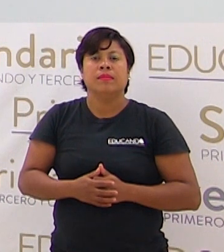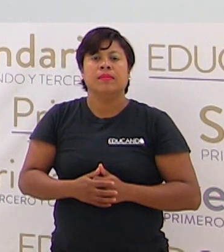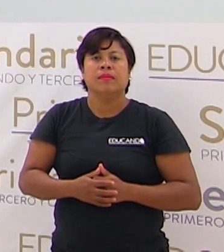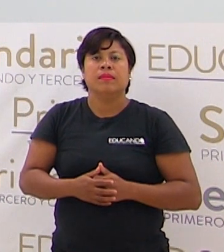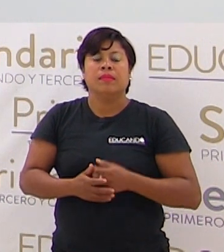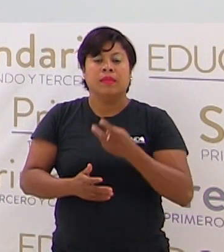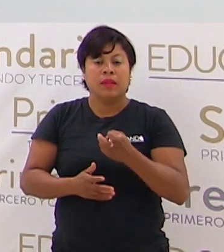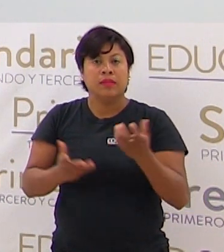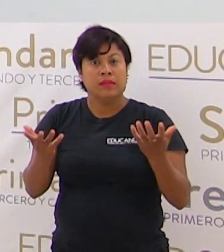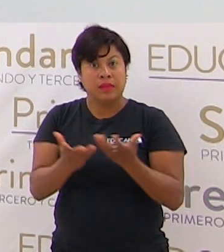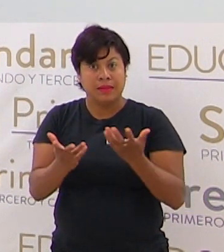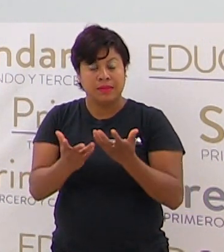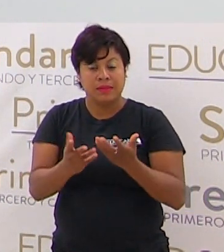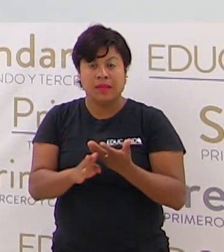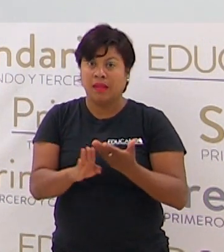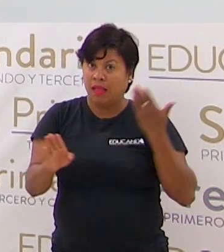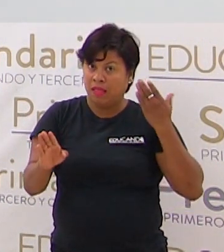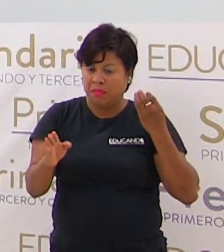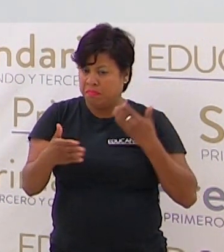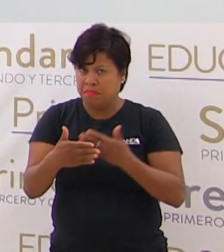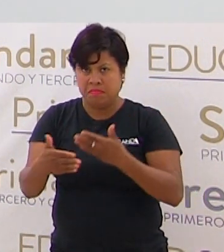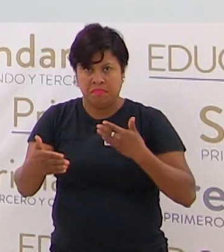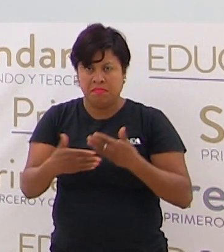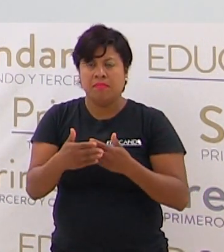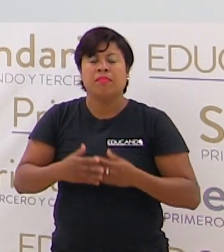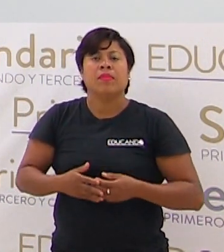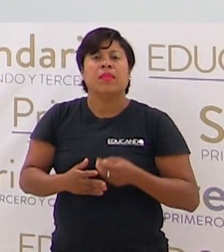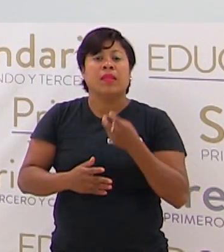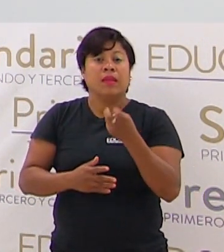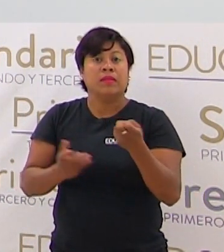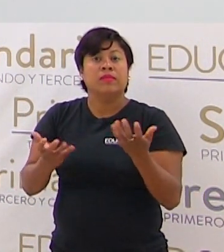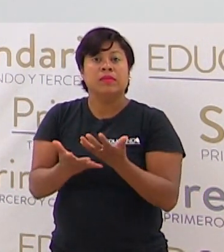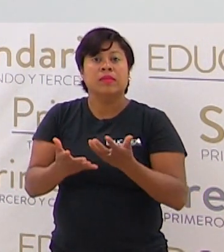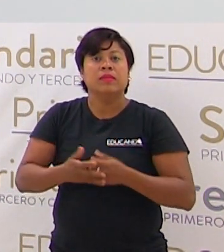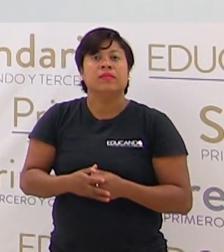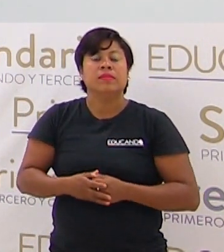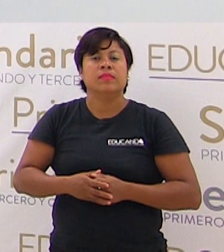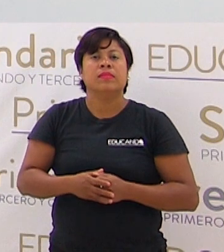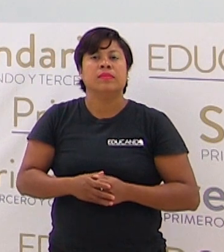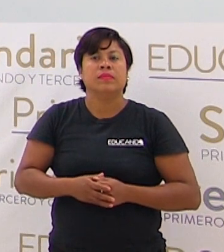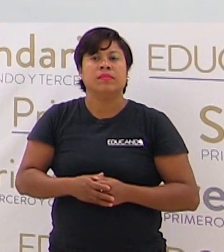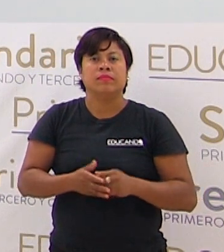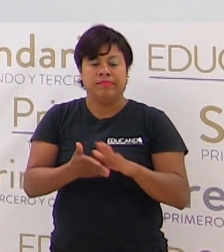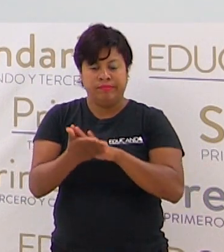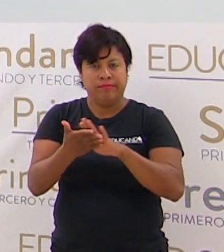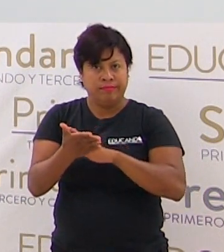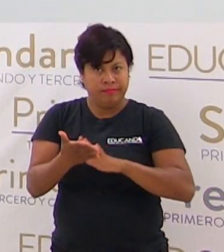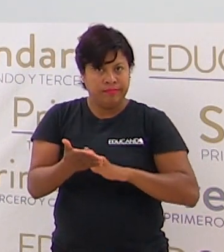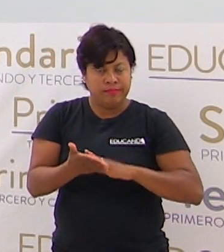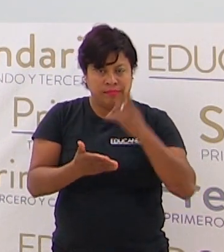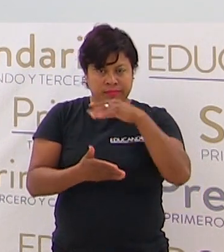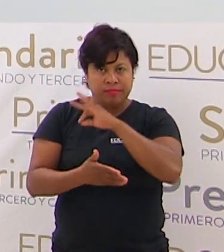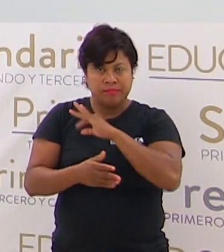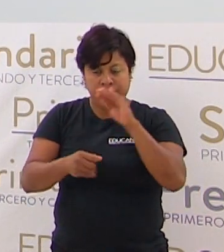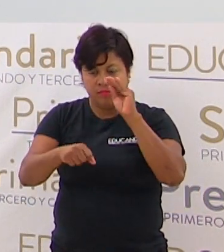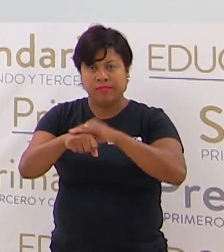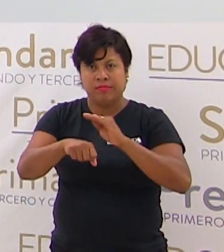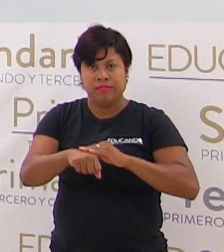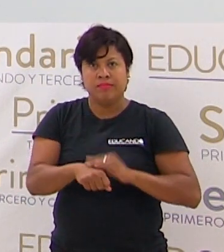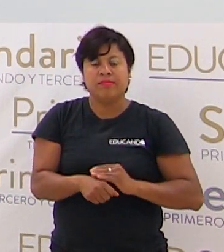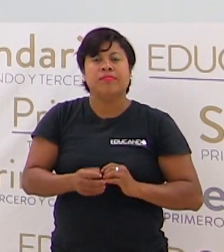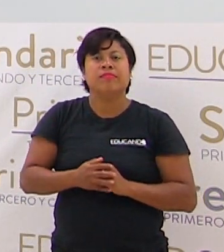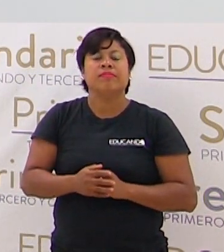bien, o se realizaban, perdón. La acción, voy a borrar nuevamente para poder